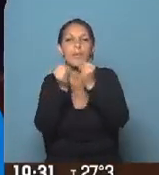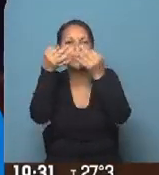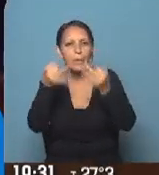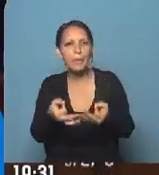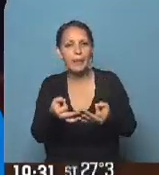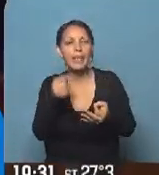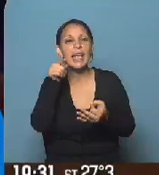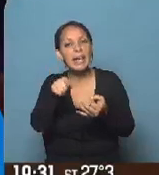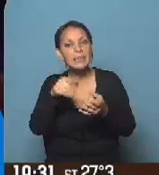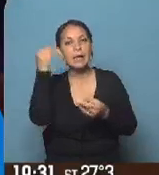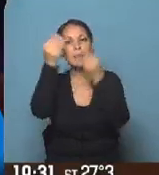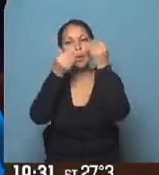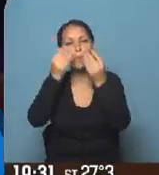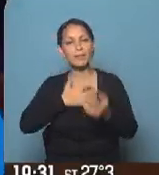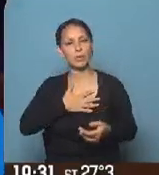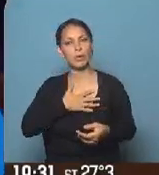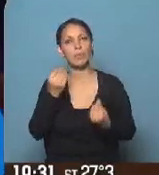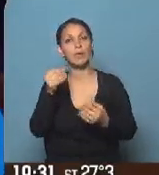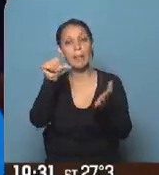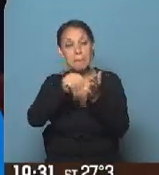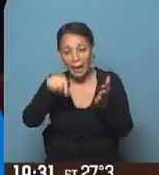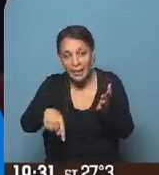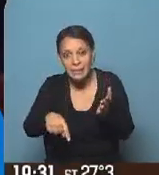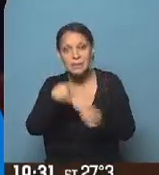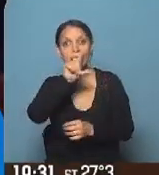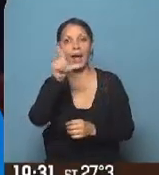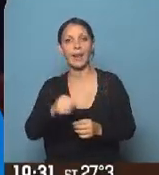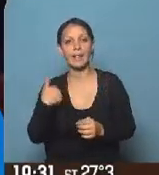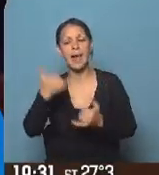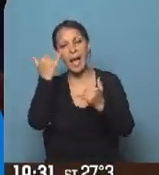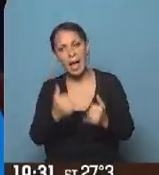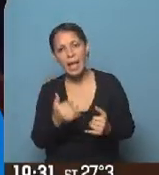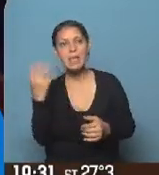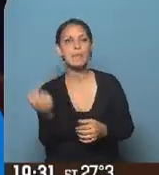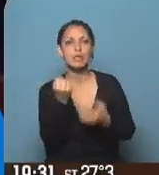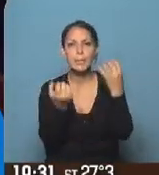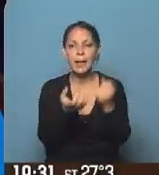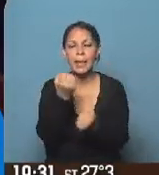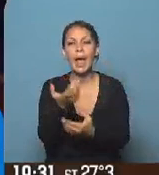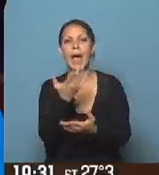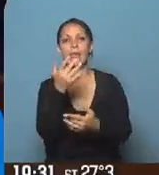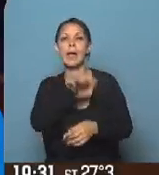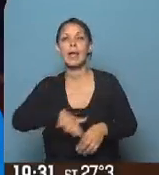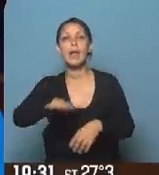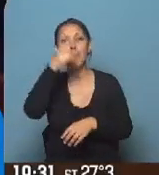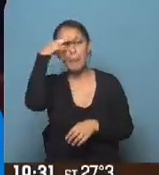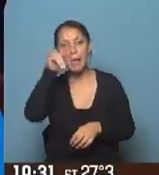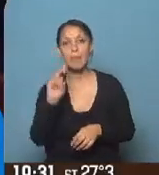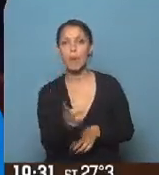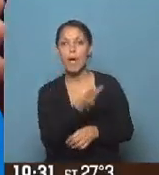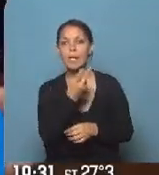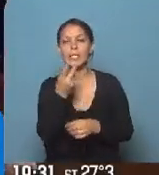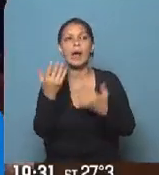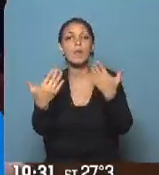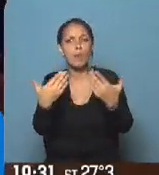este país que tiene un montón de posibilidades, que tenemos vaca muerta, que podemos dejar de ser un país